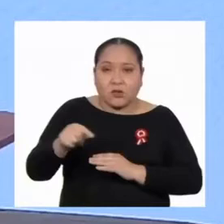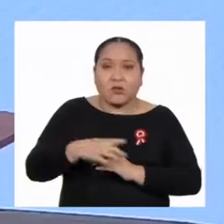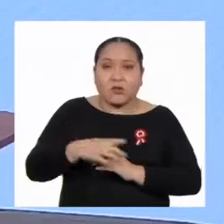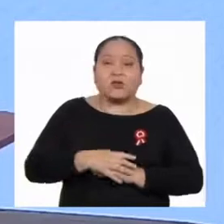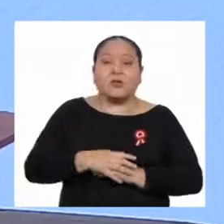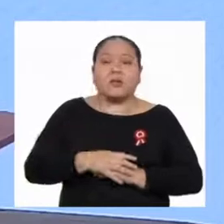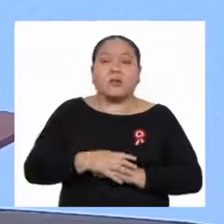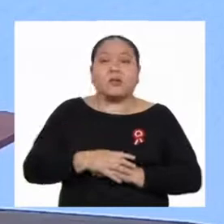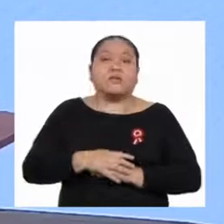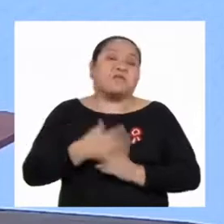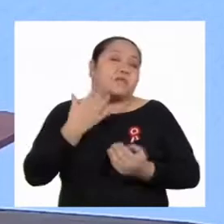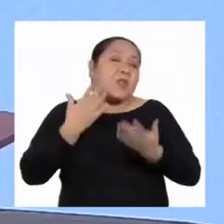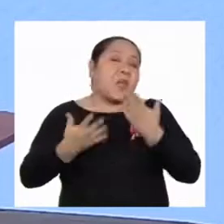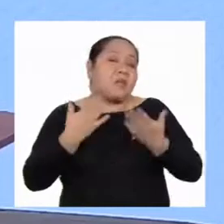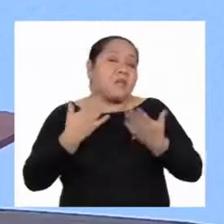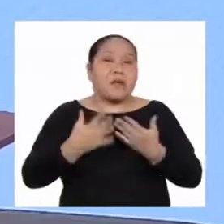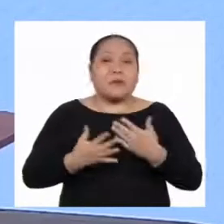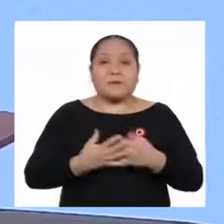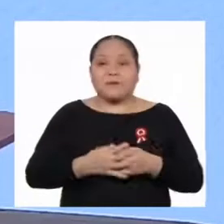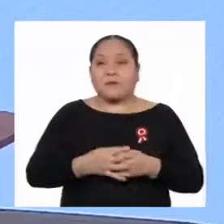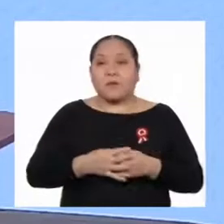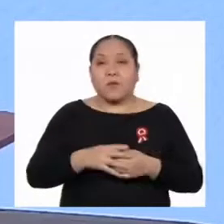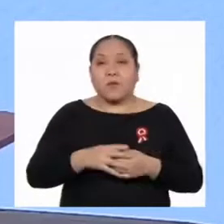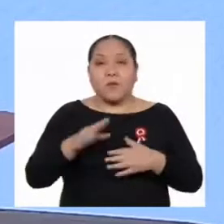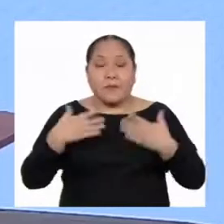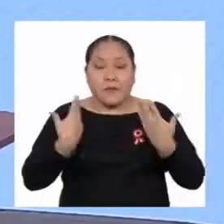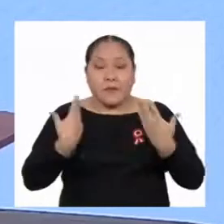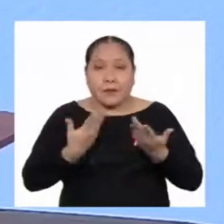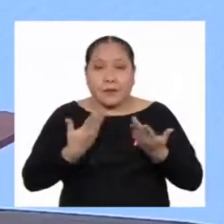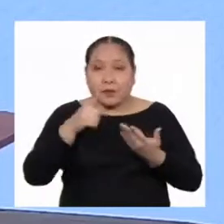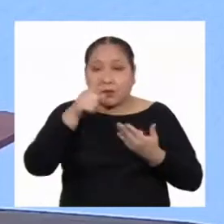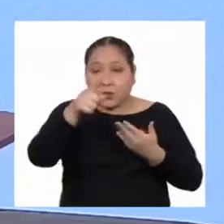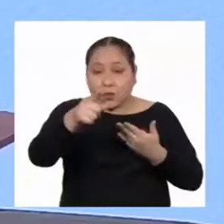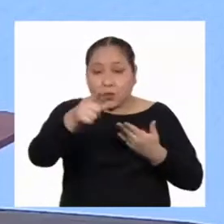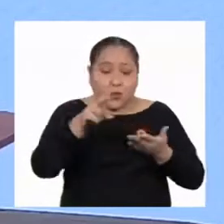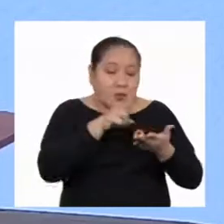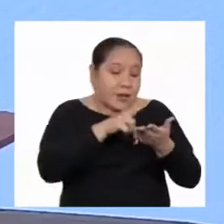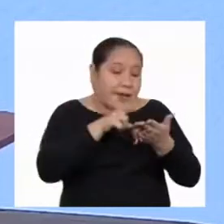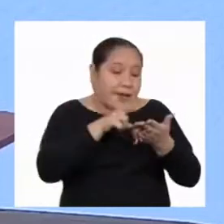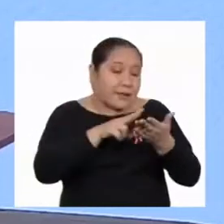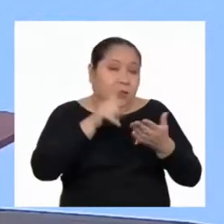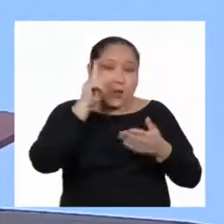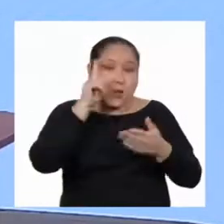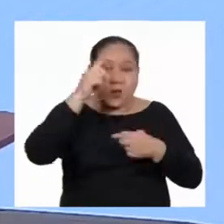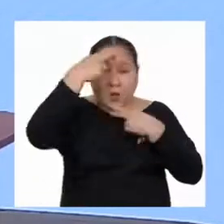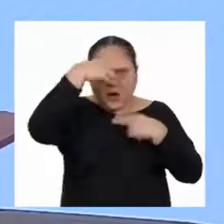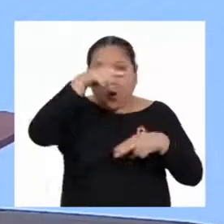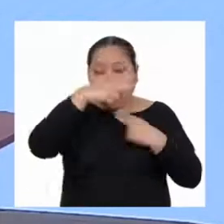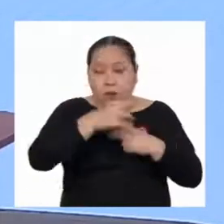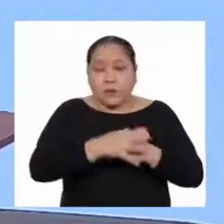discriminación. También puede ser algo que leíste en alguna noticia.